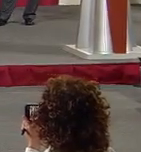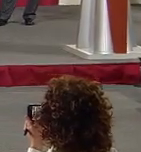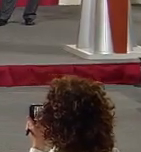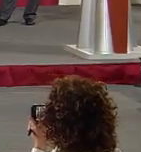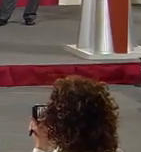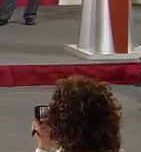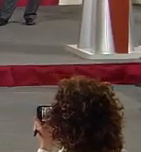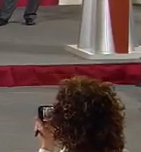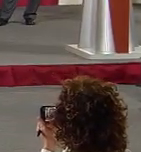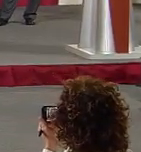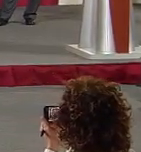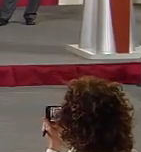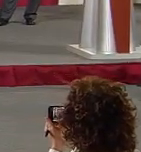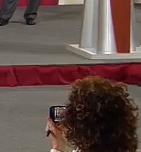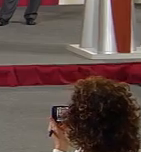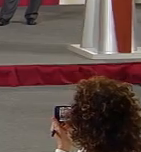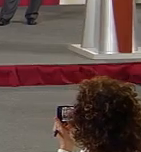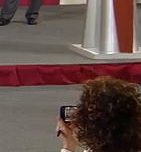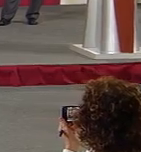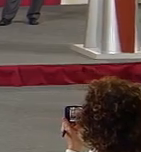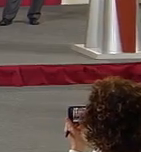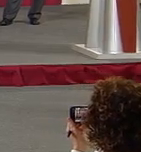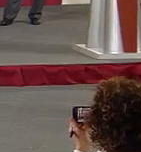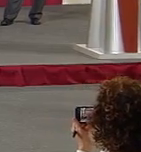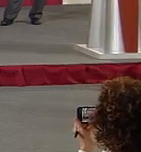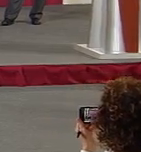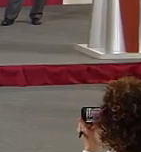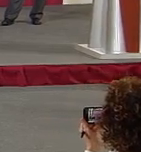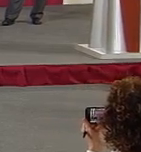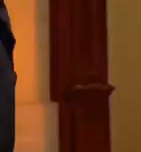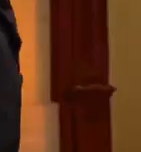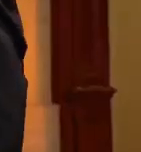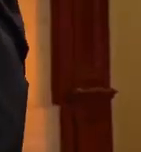hacerte venir, si yo pudiera